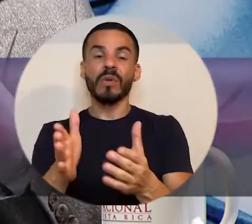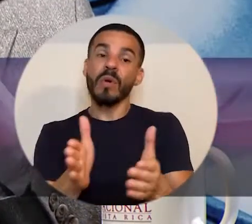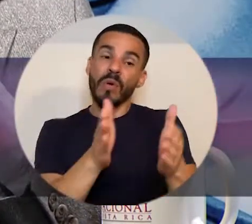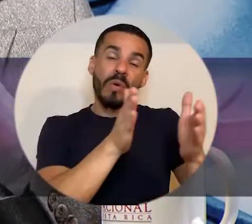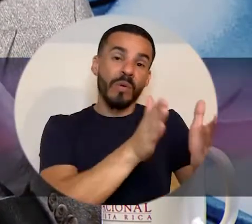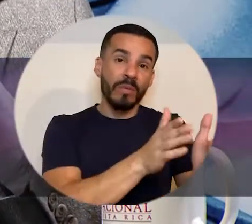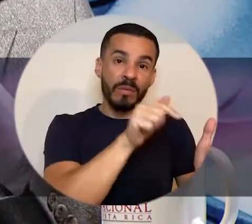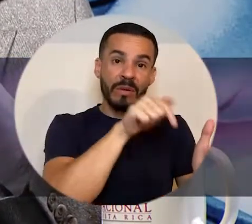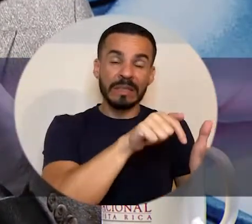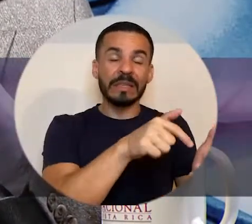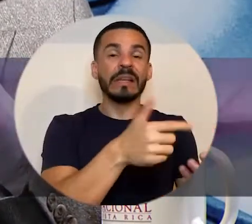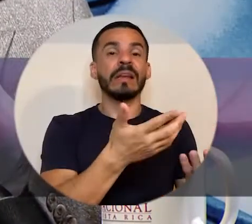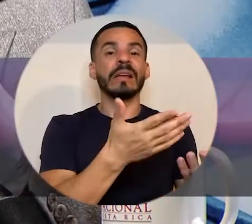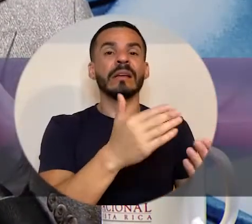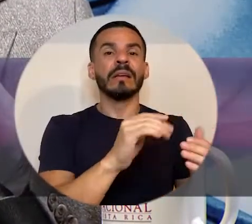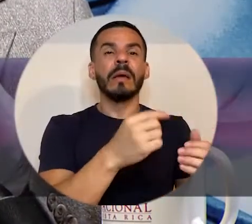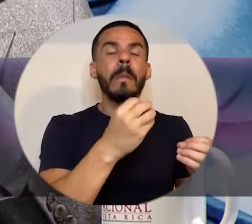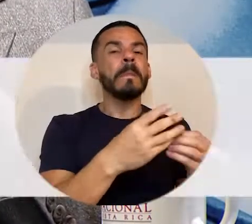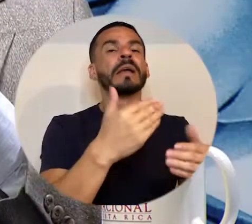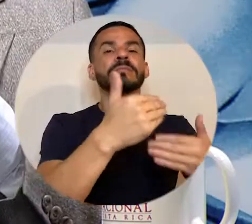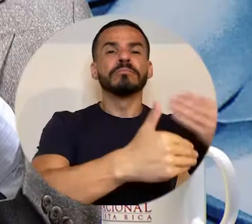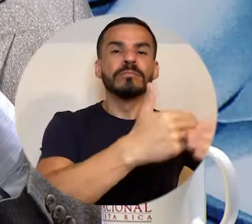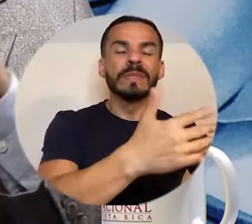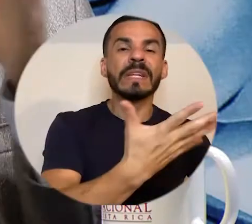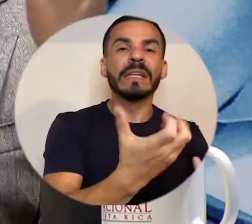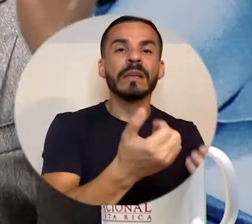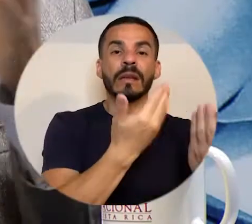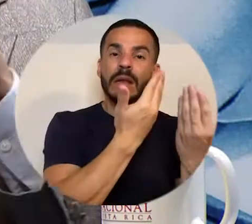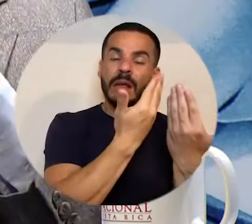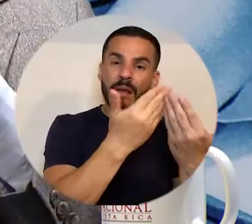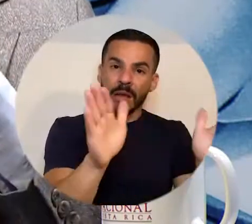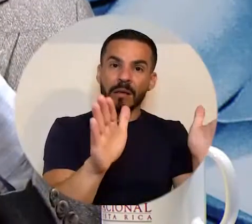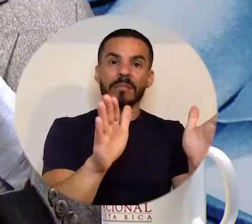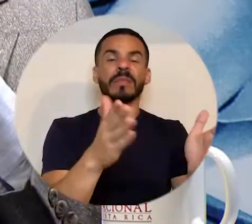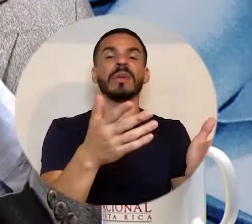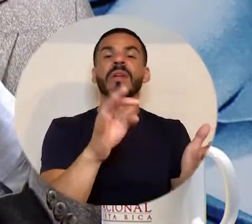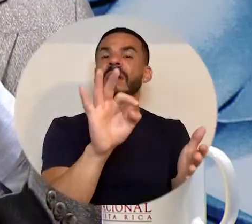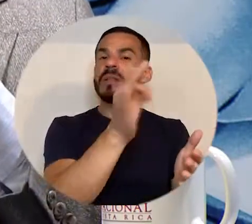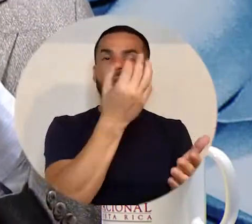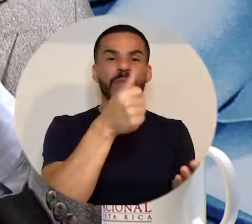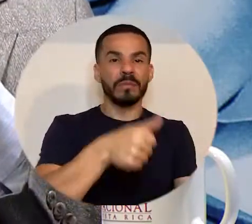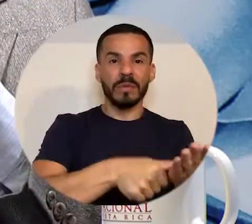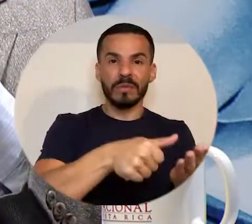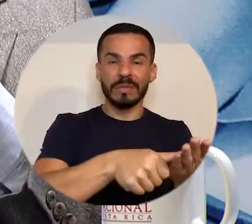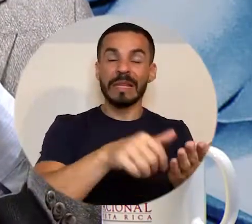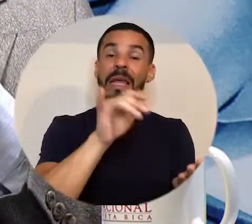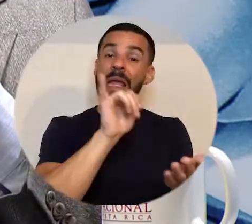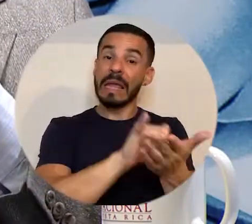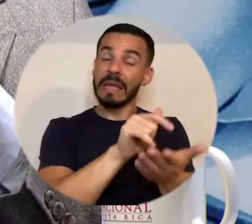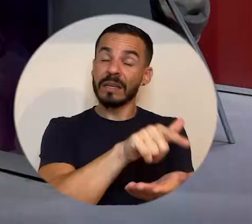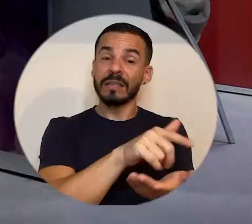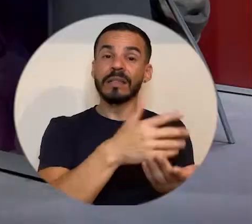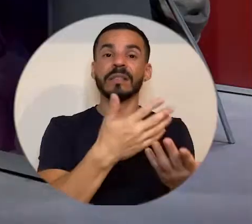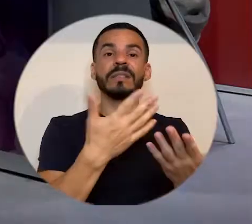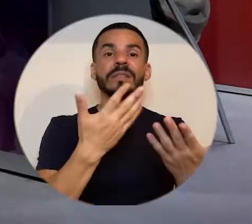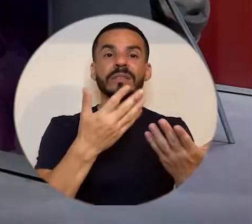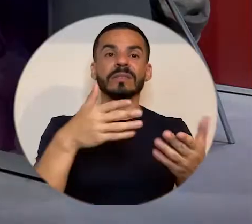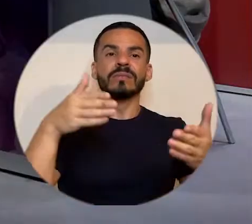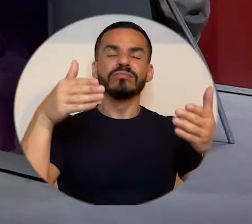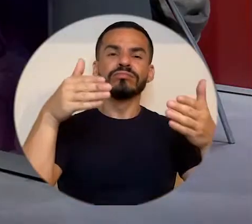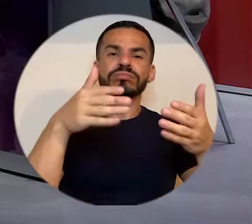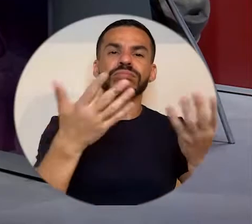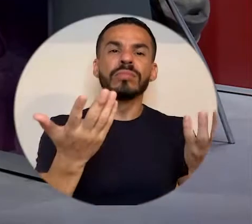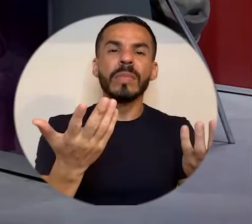otra parte de la élite, la más progresista, quiere una ampliación de las formas de votación y eso va a abarcar por